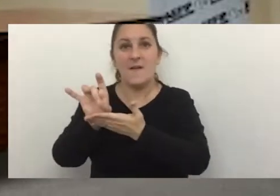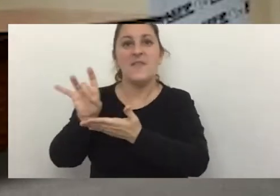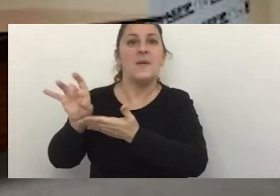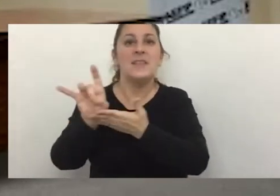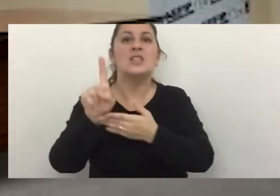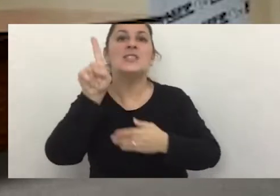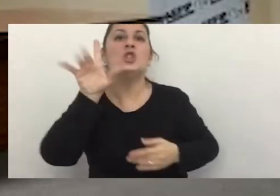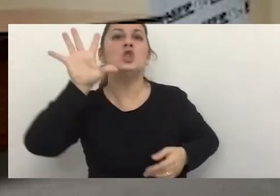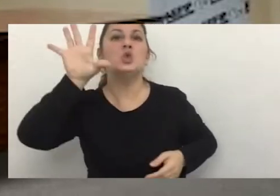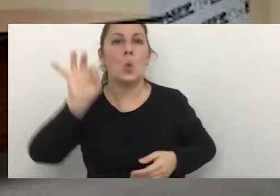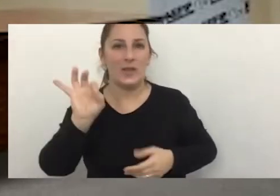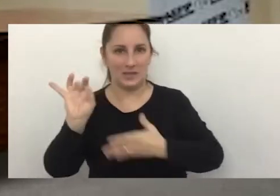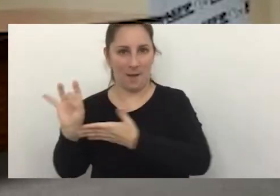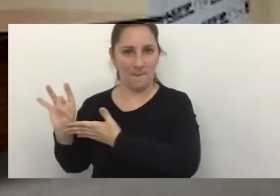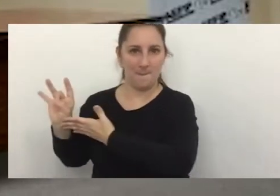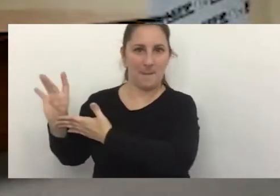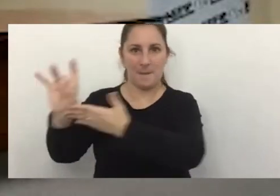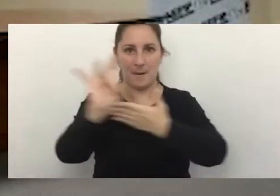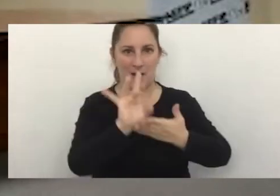150.